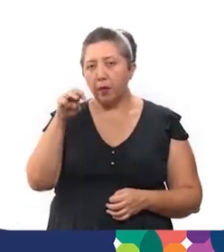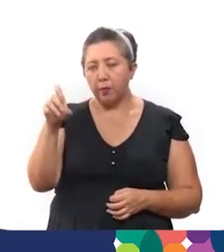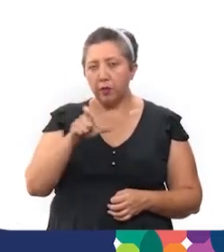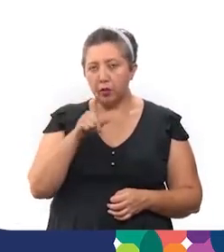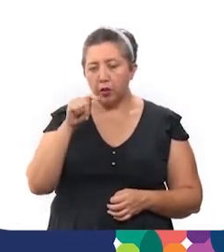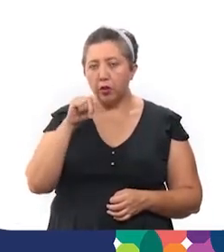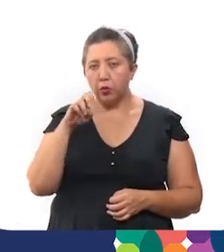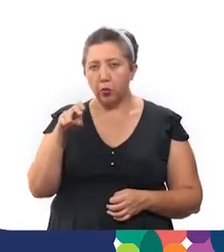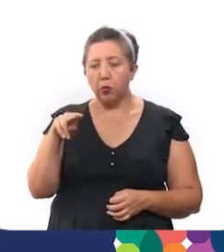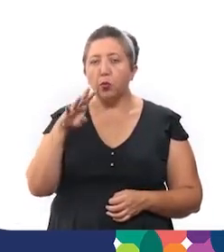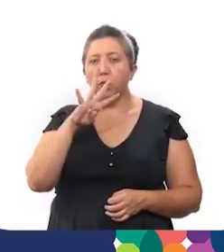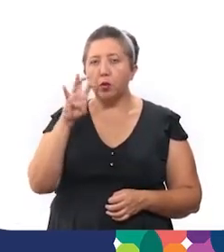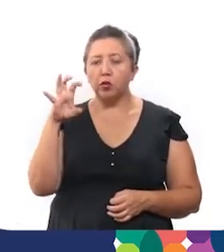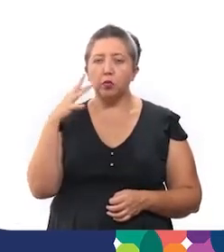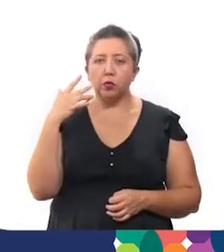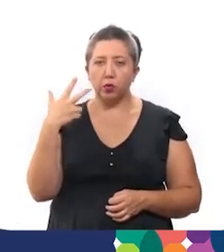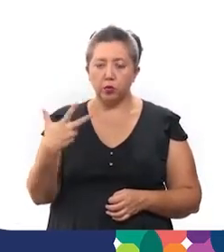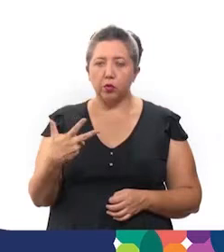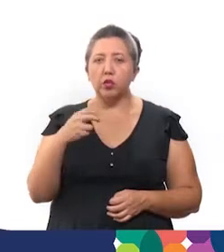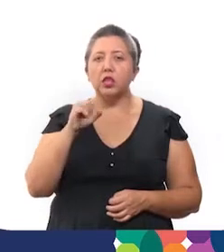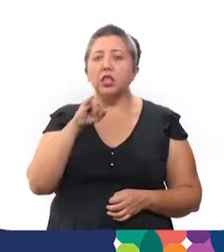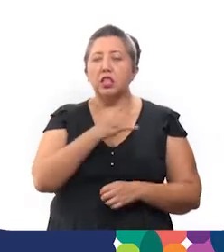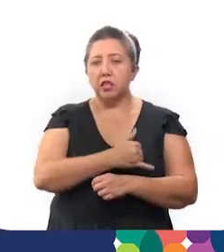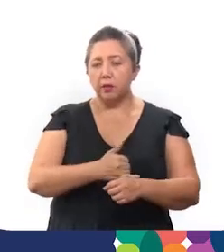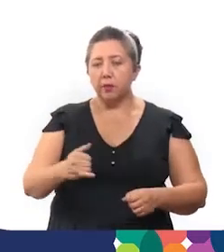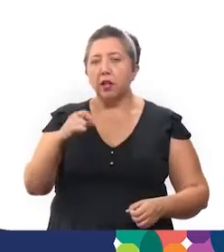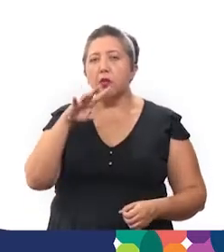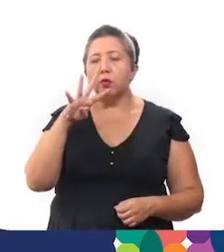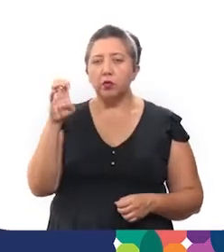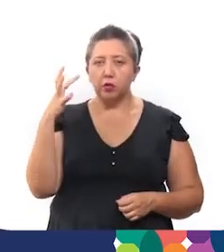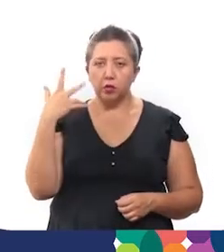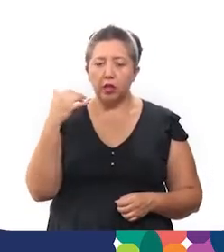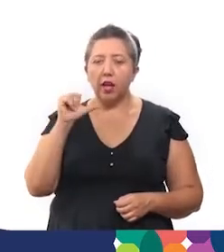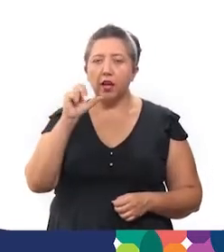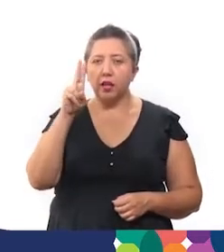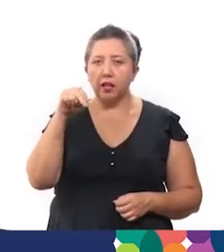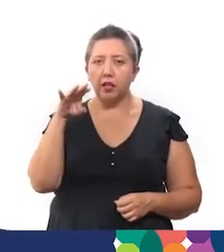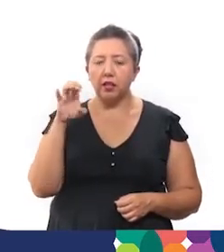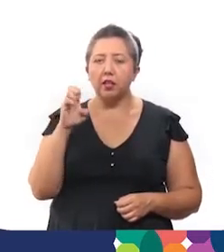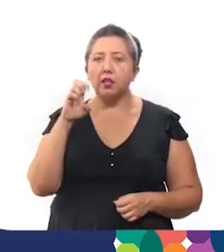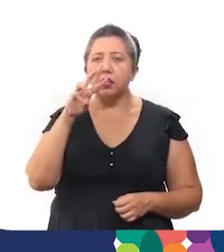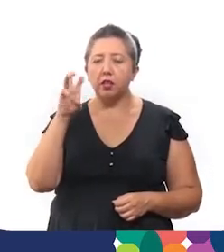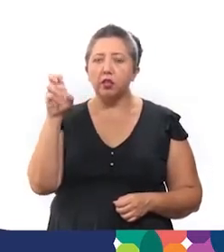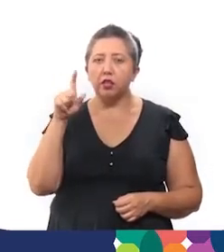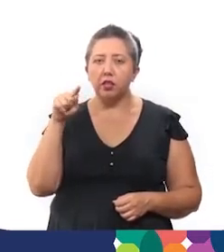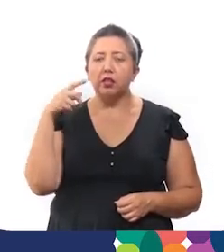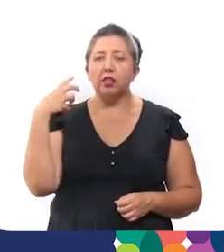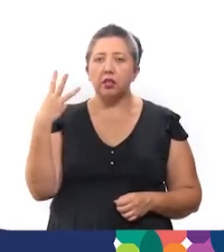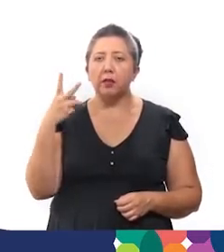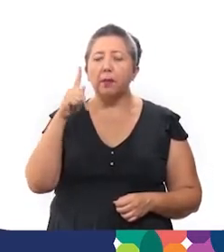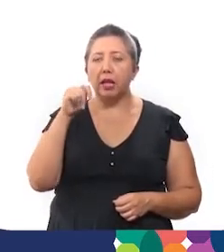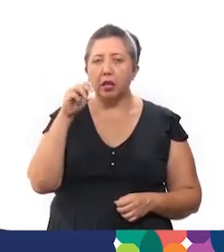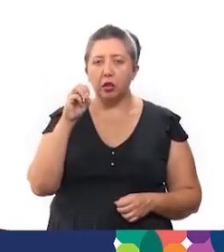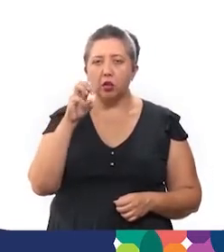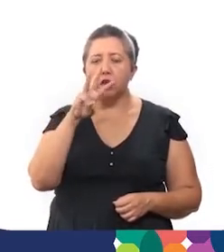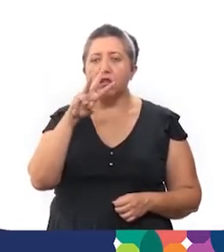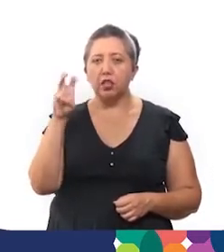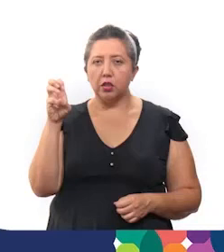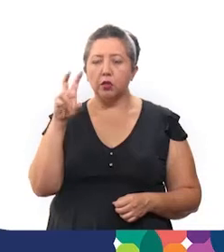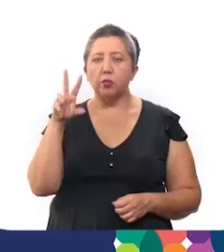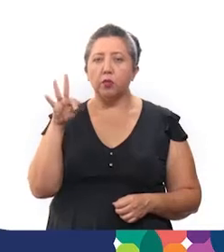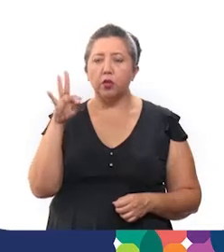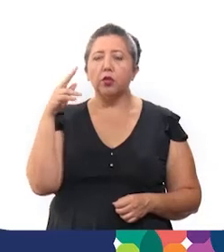Maxcanú 458, Izamal 450, Acanqué 373, Peto